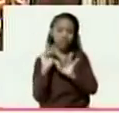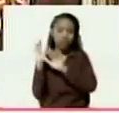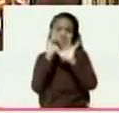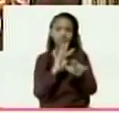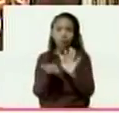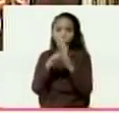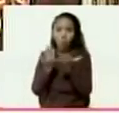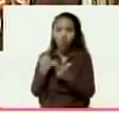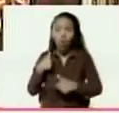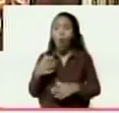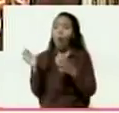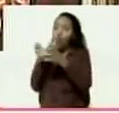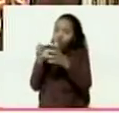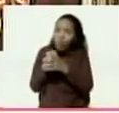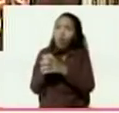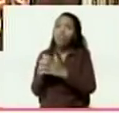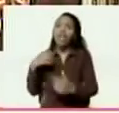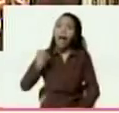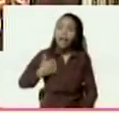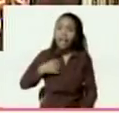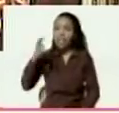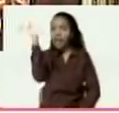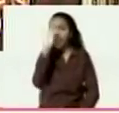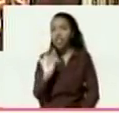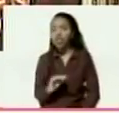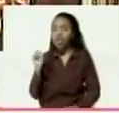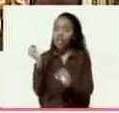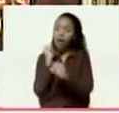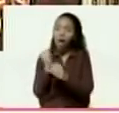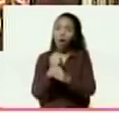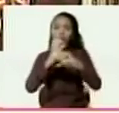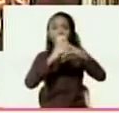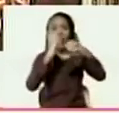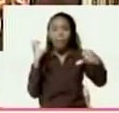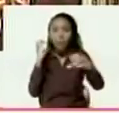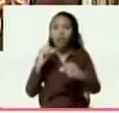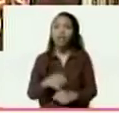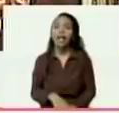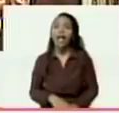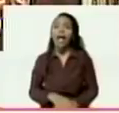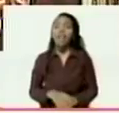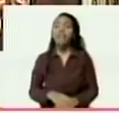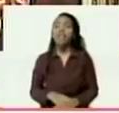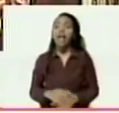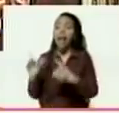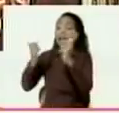Vinieron un grupo de argentinos de la Federación de Trabajadores del Transporte, del Canal 22.